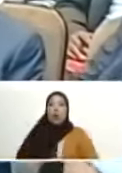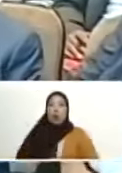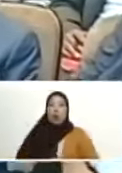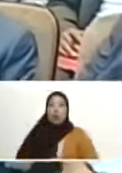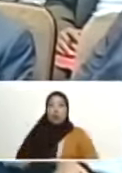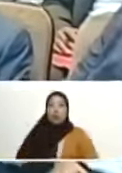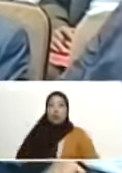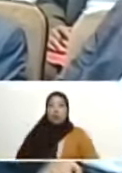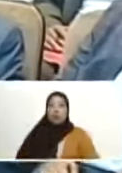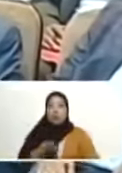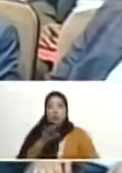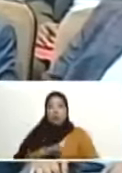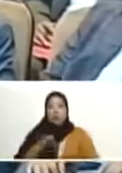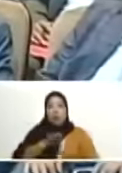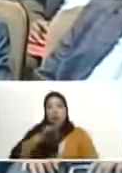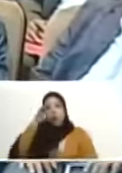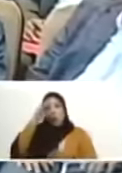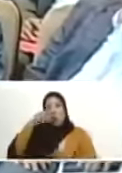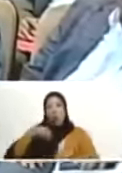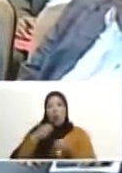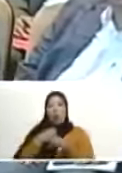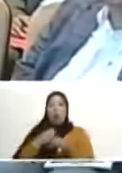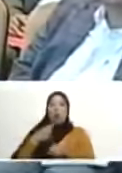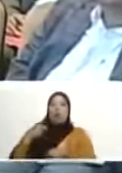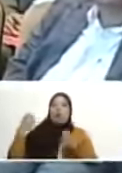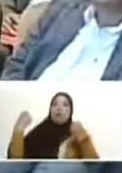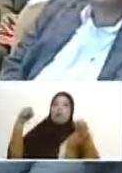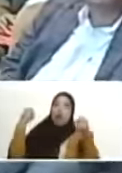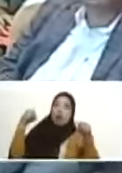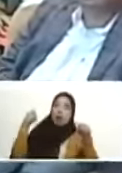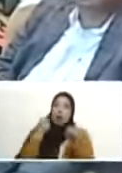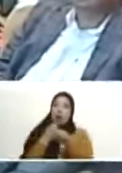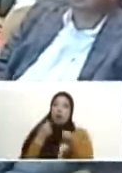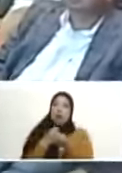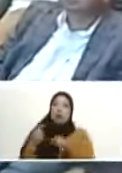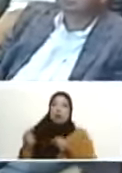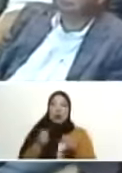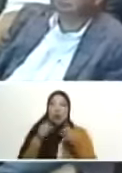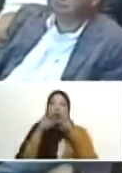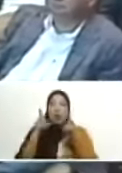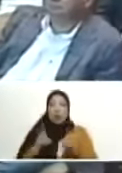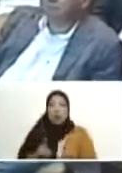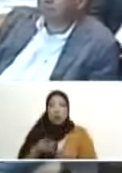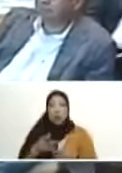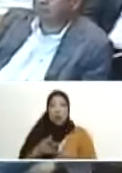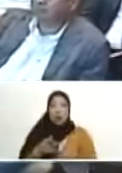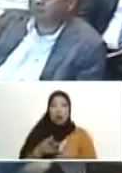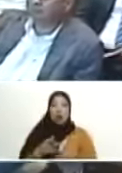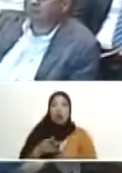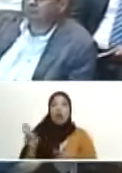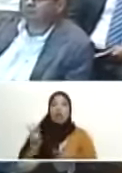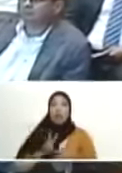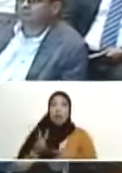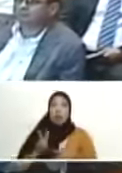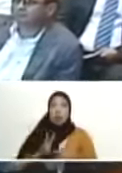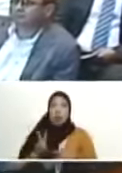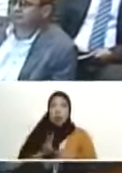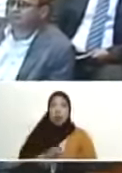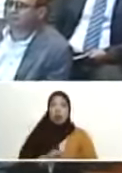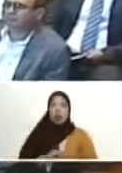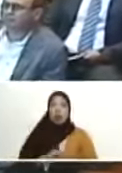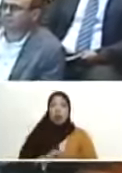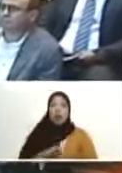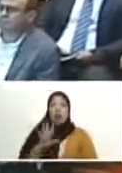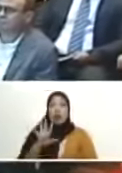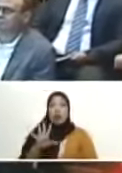Como lo establece el Acuerdo de Ginebra, tienen que ser progresivos, sucesivos. Y ya Venezuela, desde